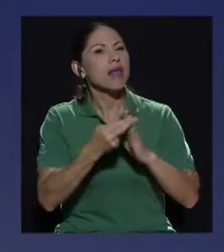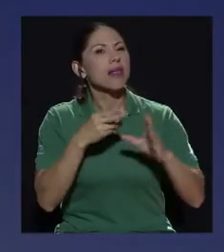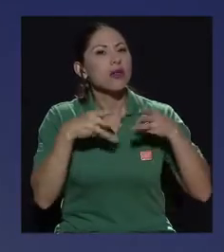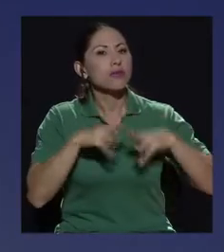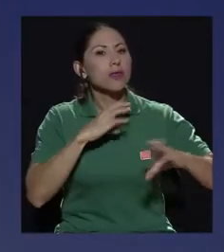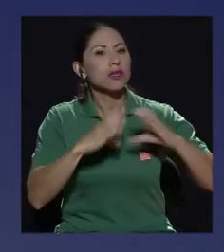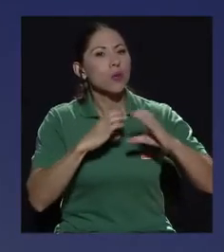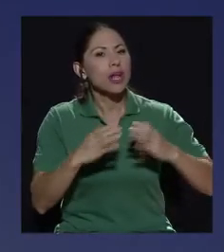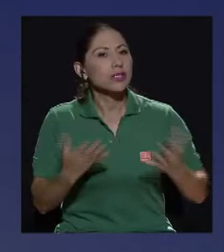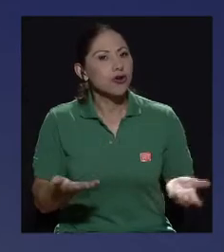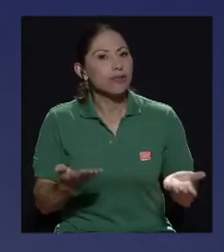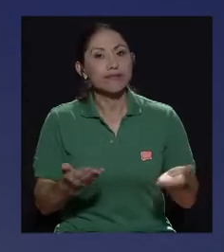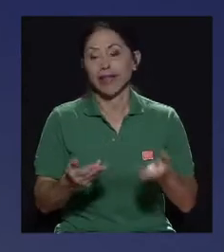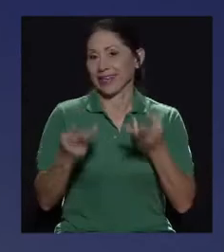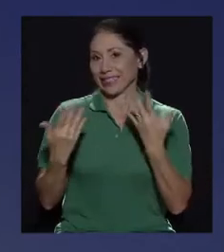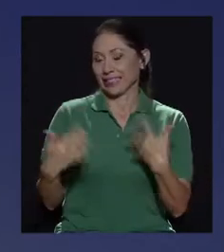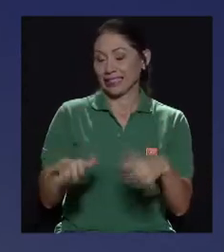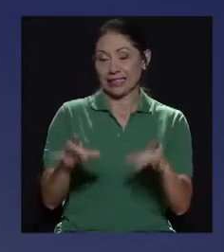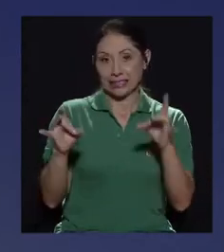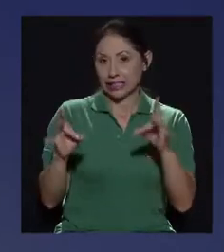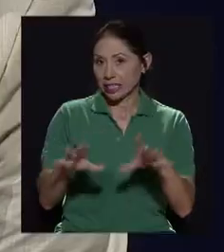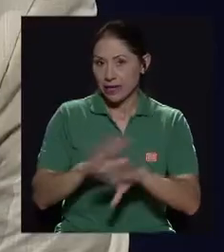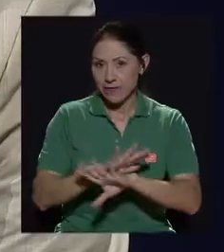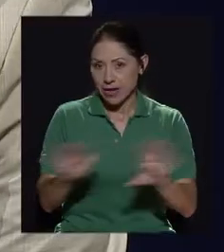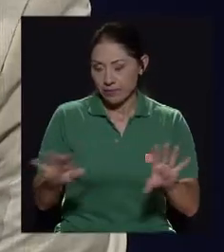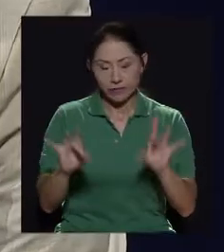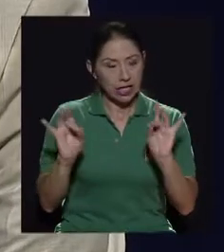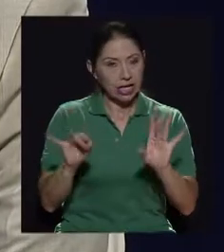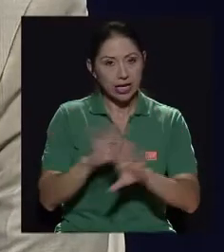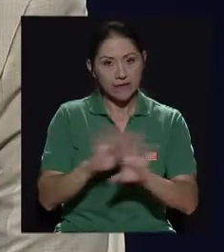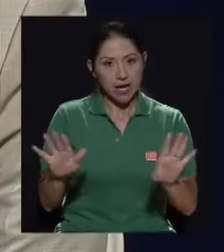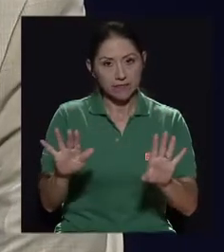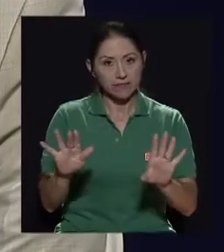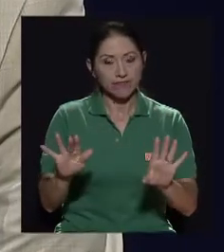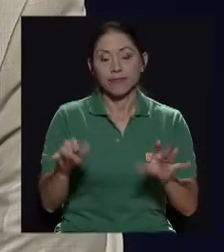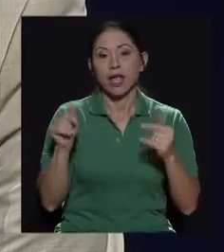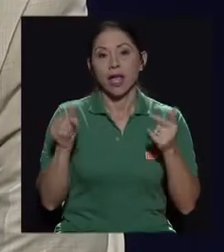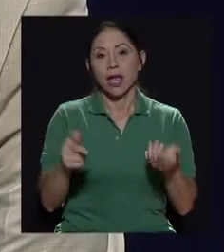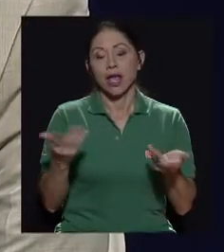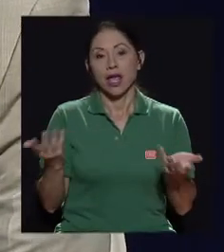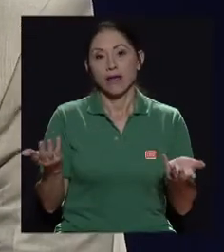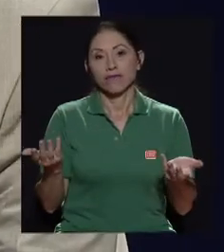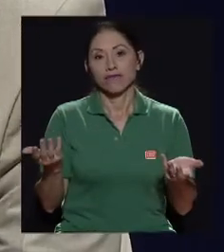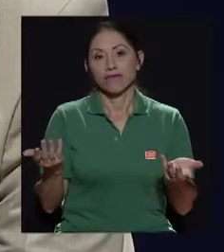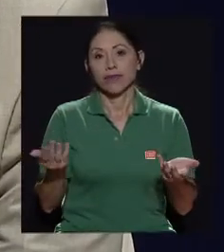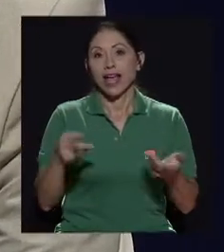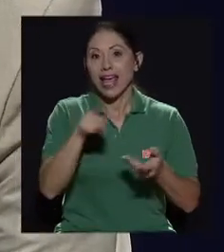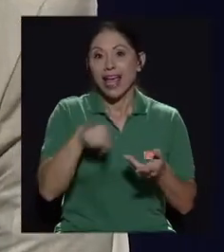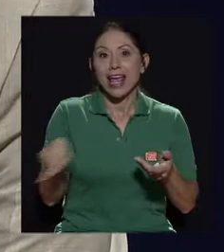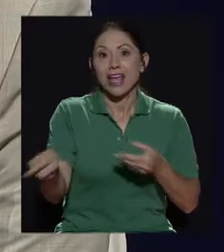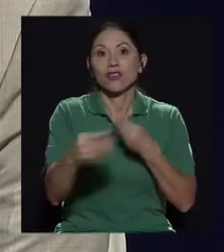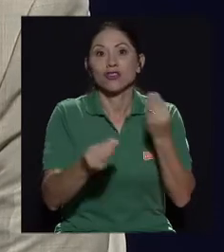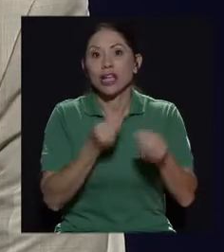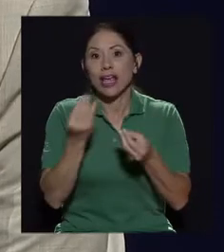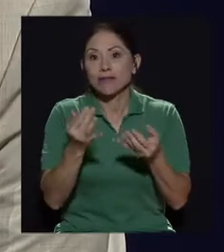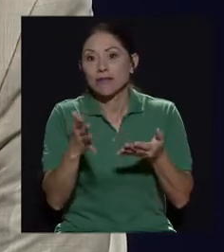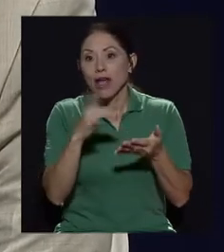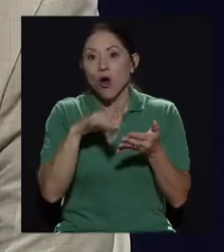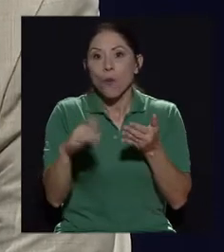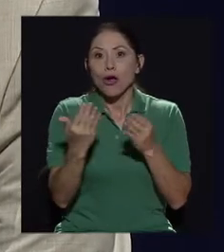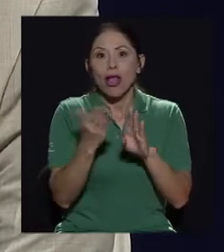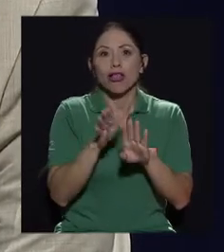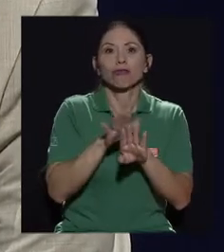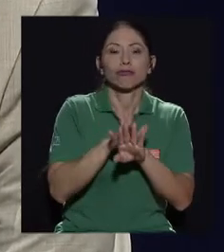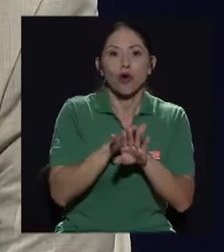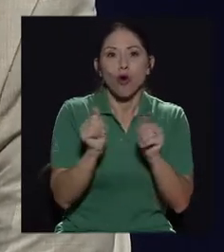comunicación el papel de los medios de comunicación fue terrible pero terrible en el sentido de que se coludieron con el golpe